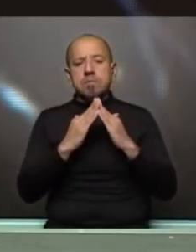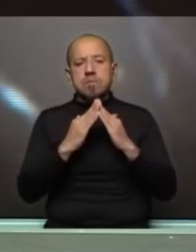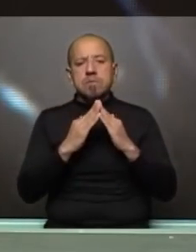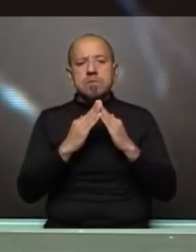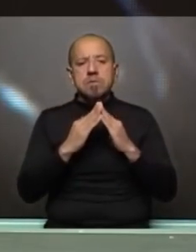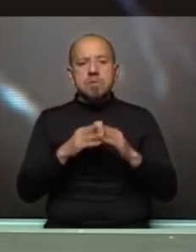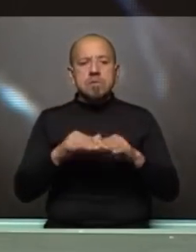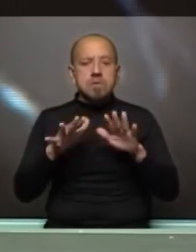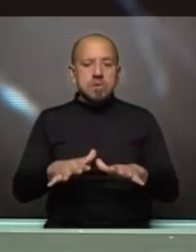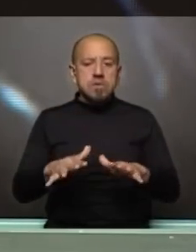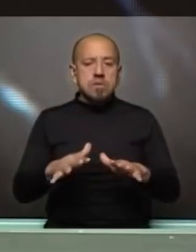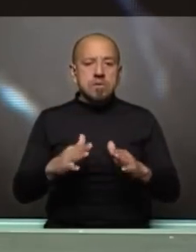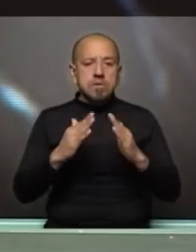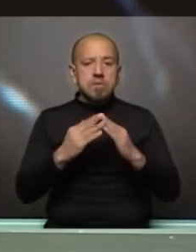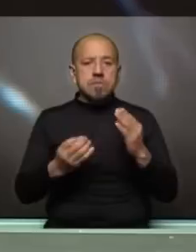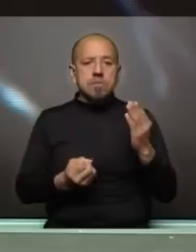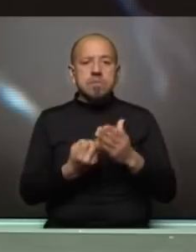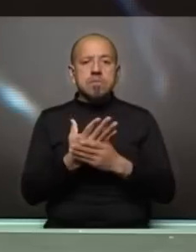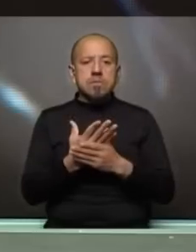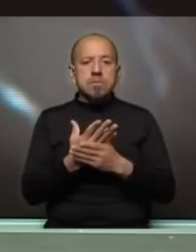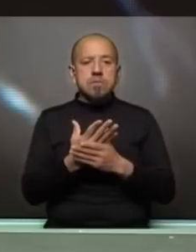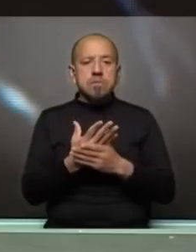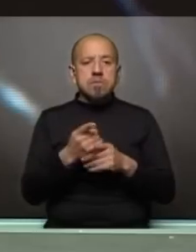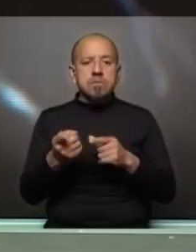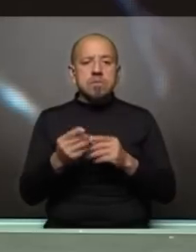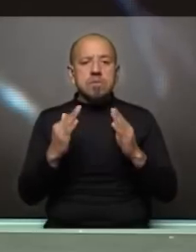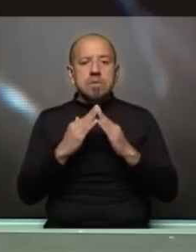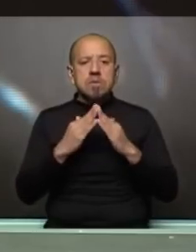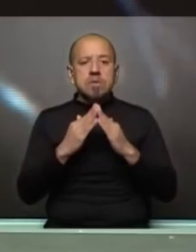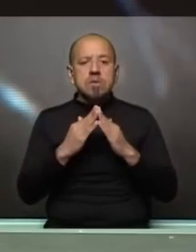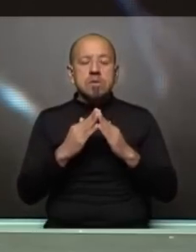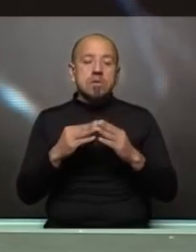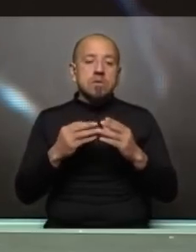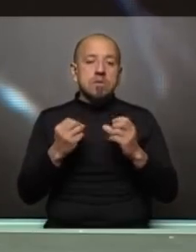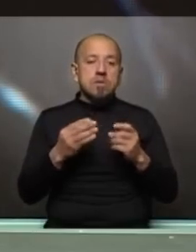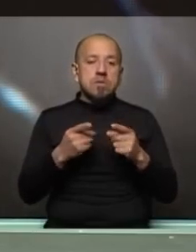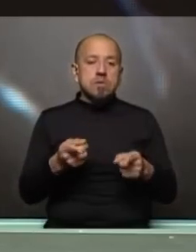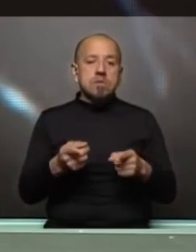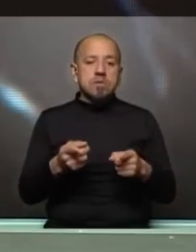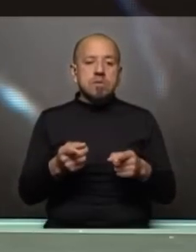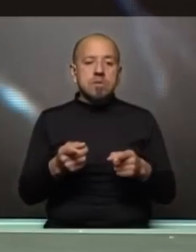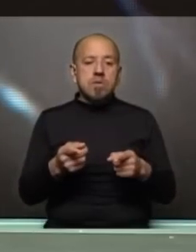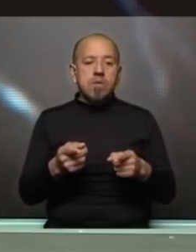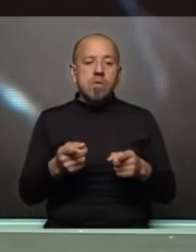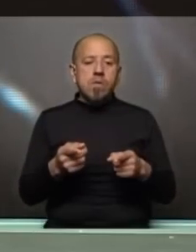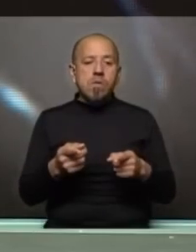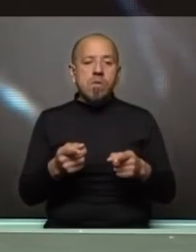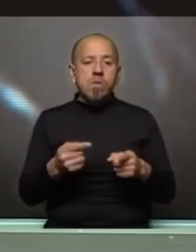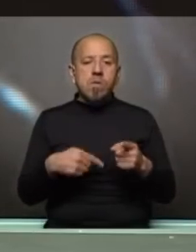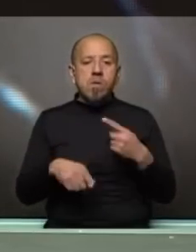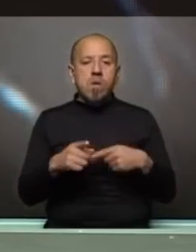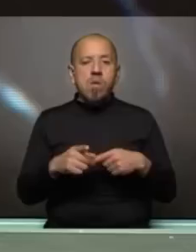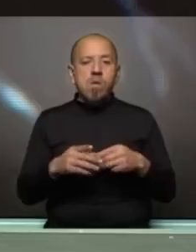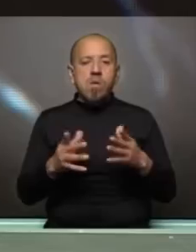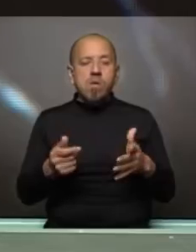vecinos de la zona viviendas nuevas y esa vivienda hoy son taperas no porque el el el el crimen